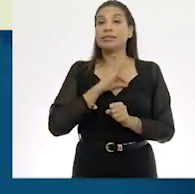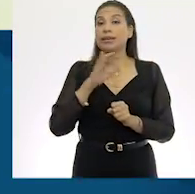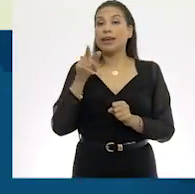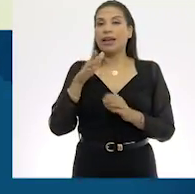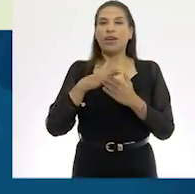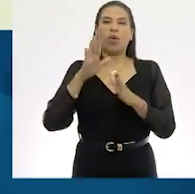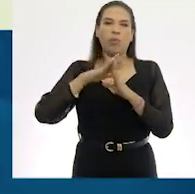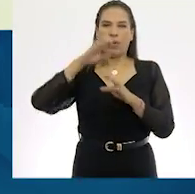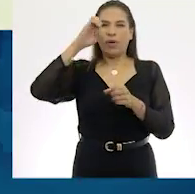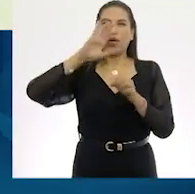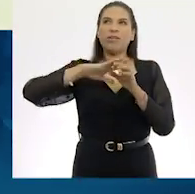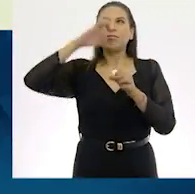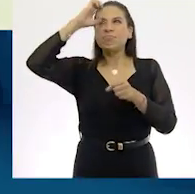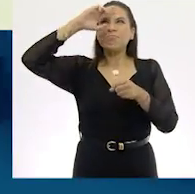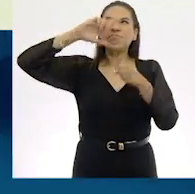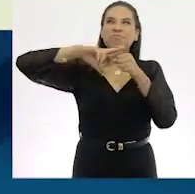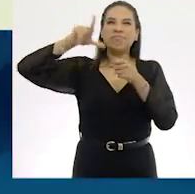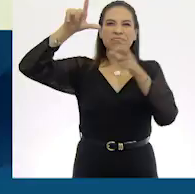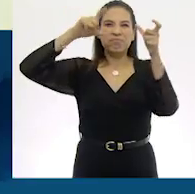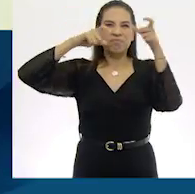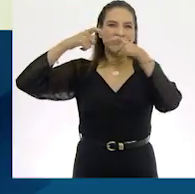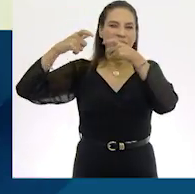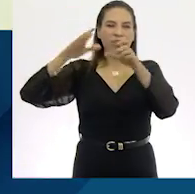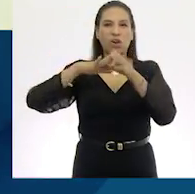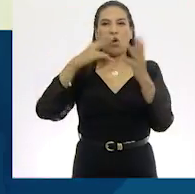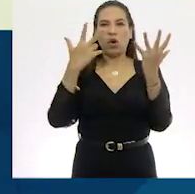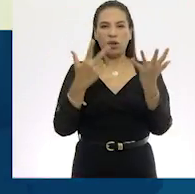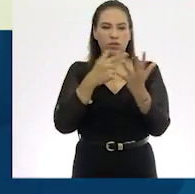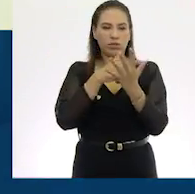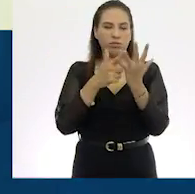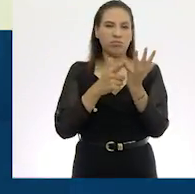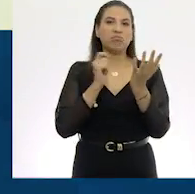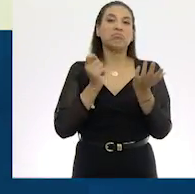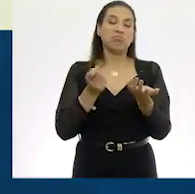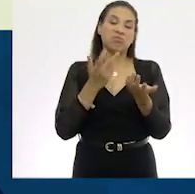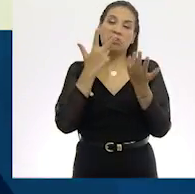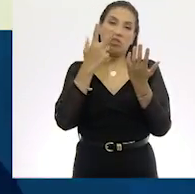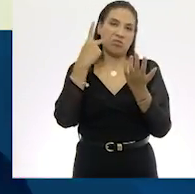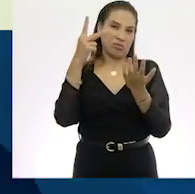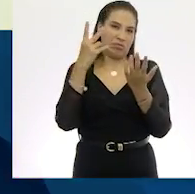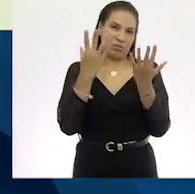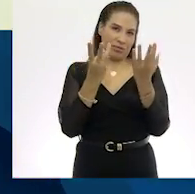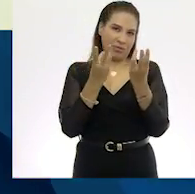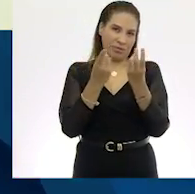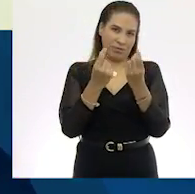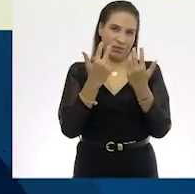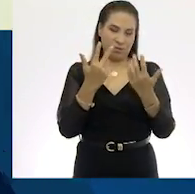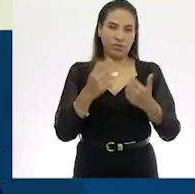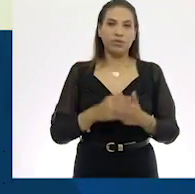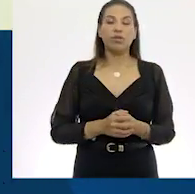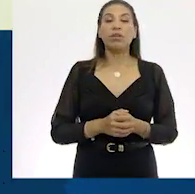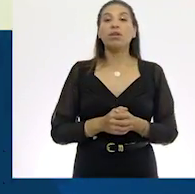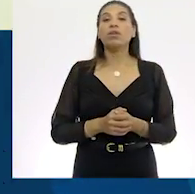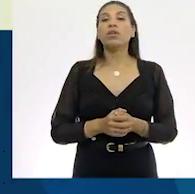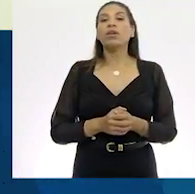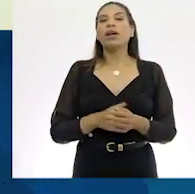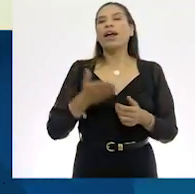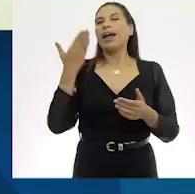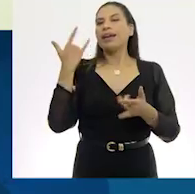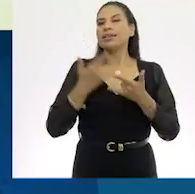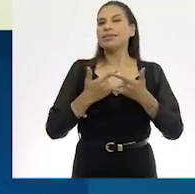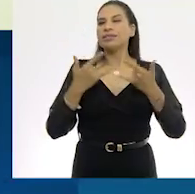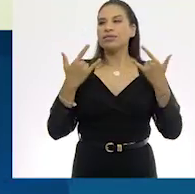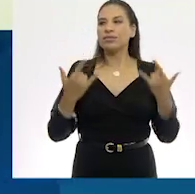extraterrestres con 8 dedos, seguramente contarían en base 8. Durante gran parte de la